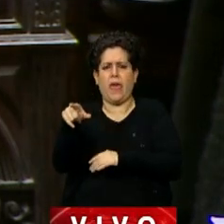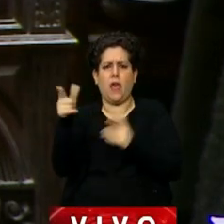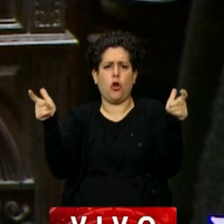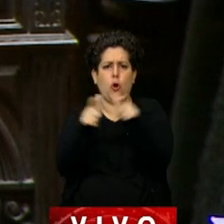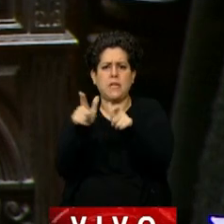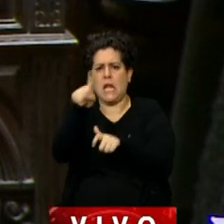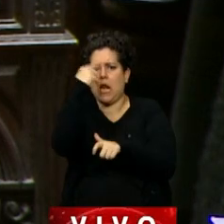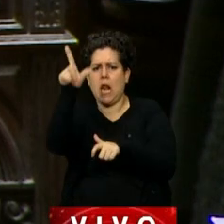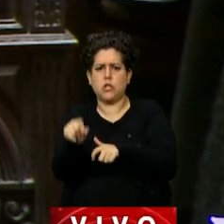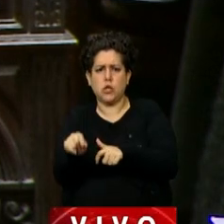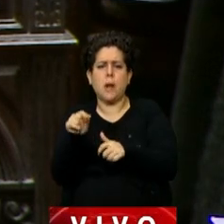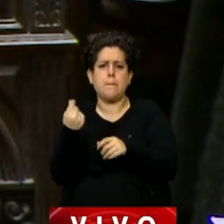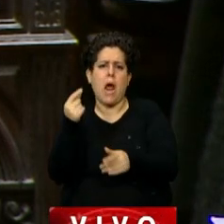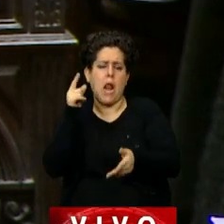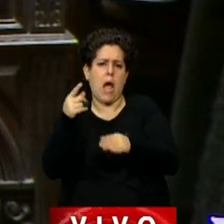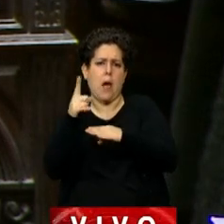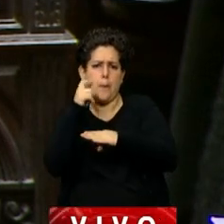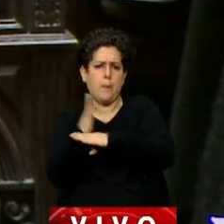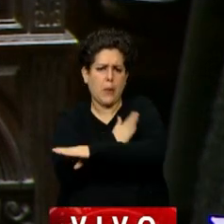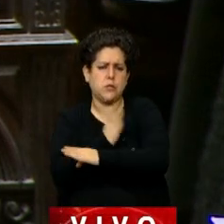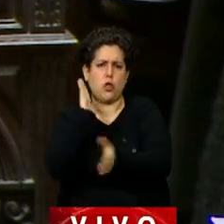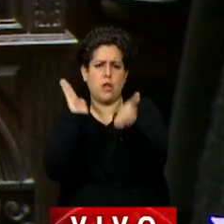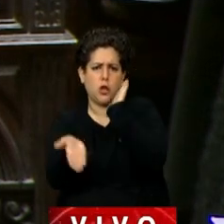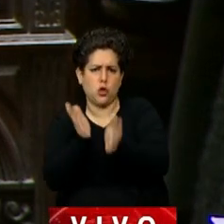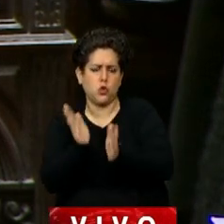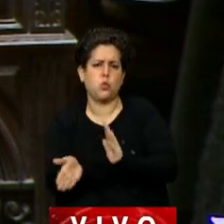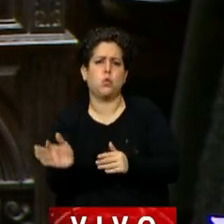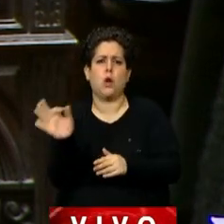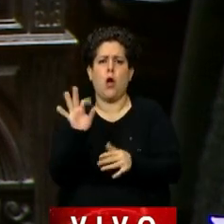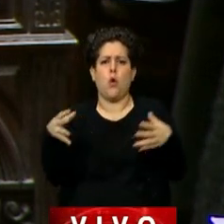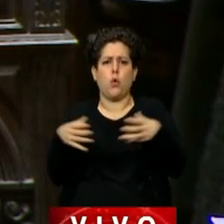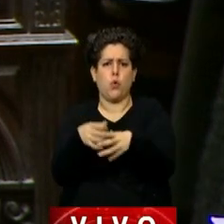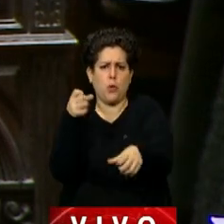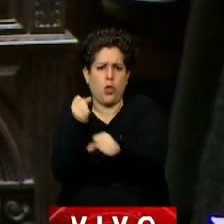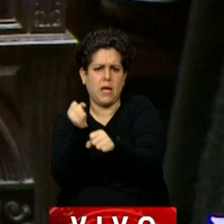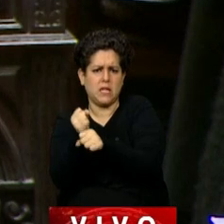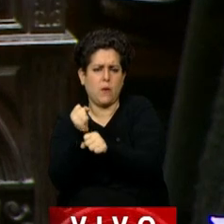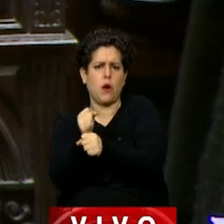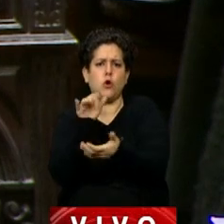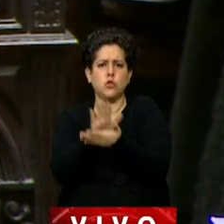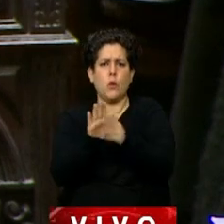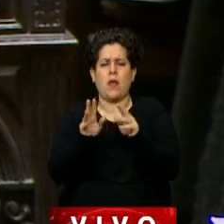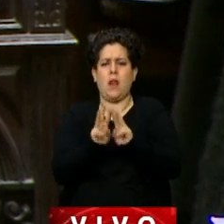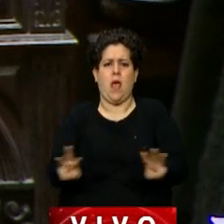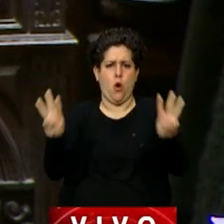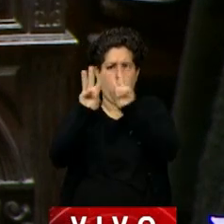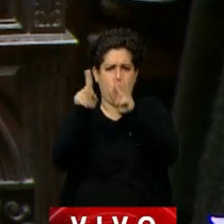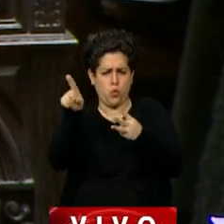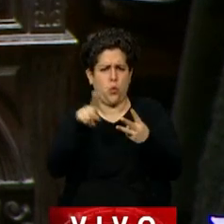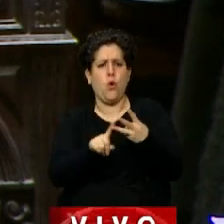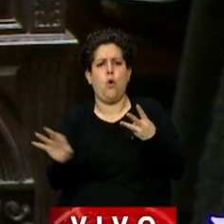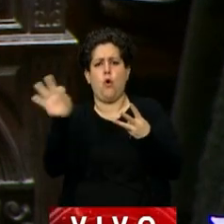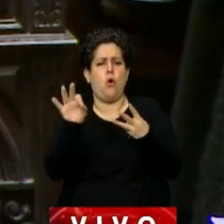Comité Nacional para la Prevención de la Tortura, del Grupo de Trabajo sobre la Detención Arbitraria de Naciones Unidas, ni